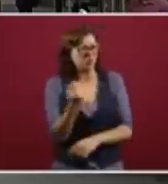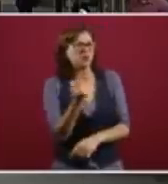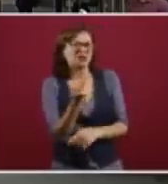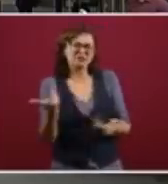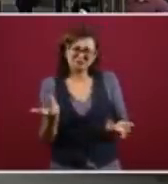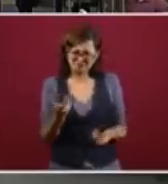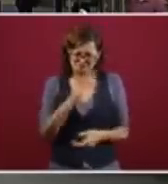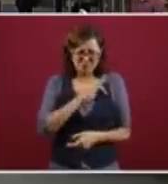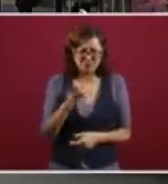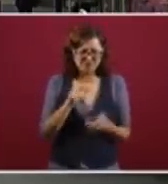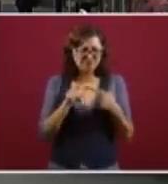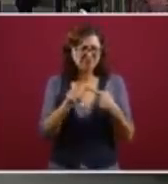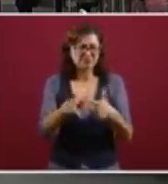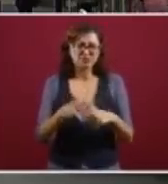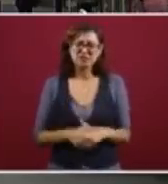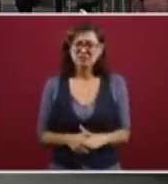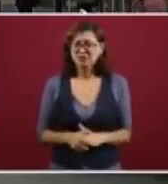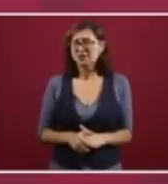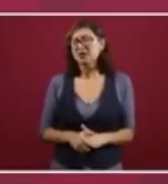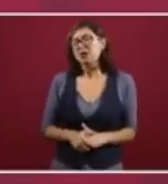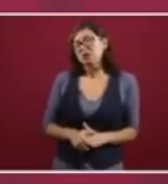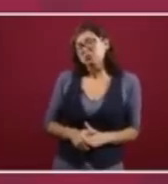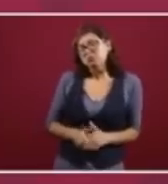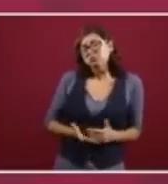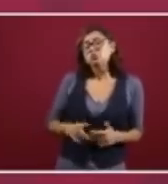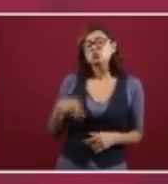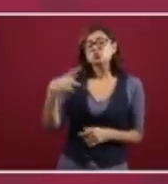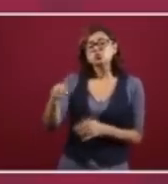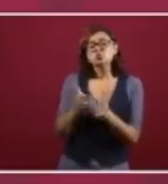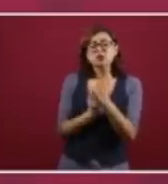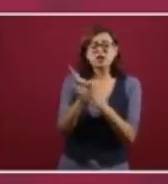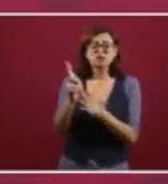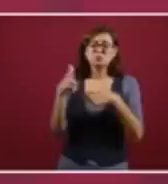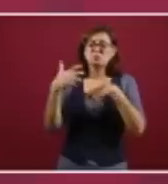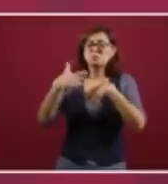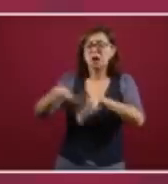Tienen derecho de manifestarse.